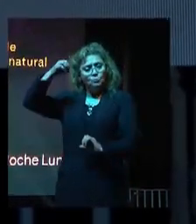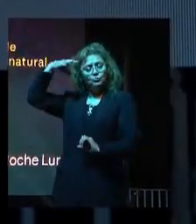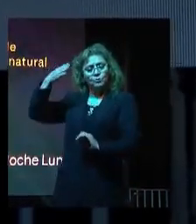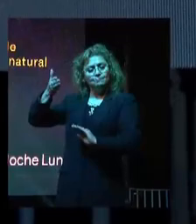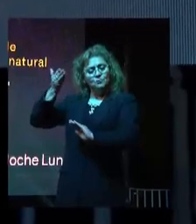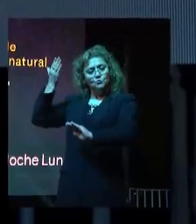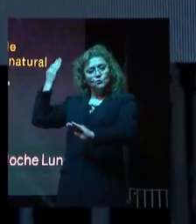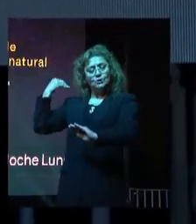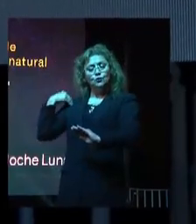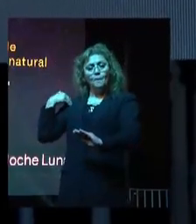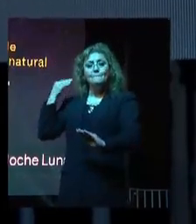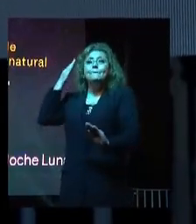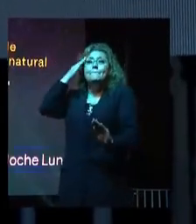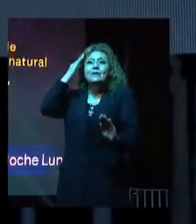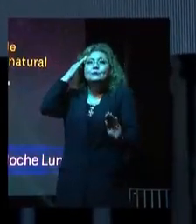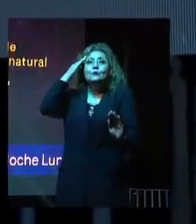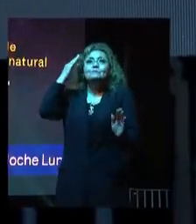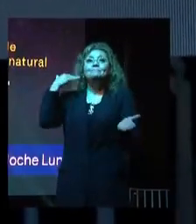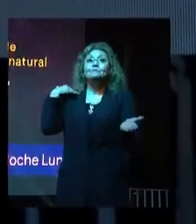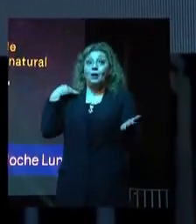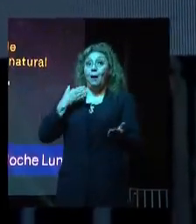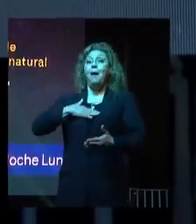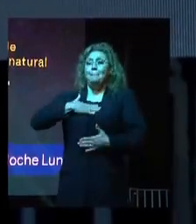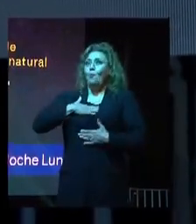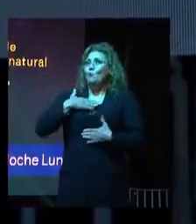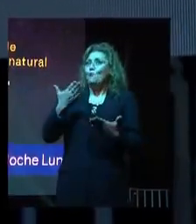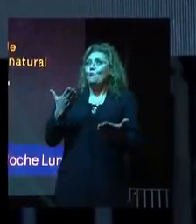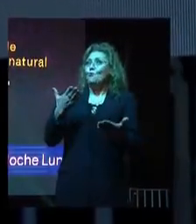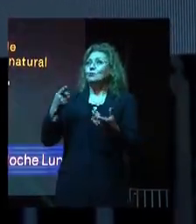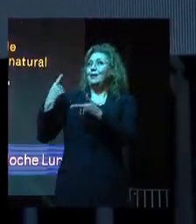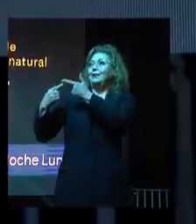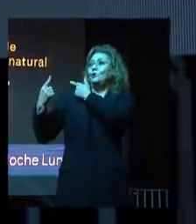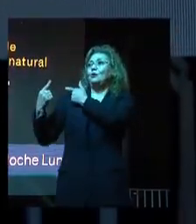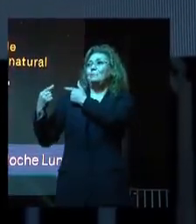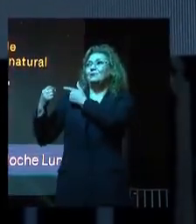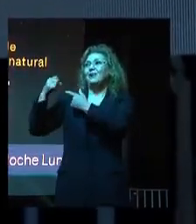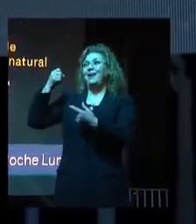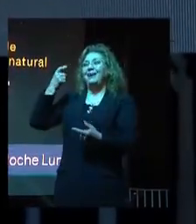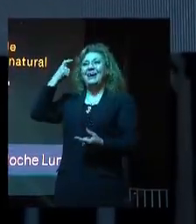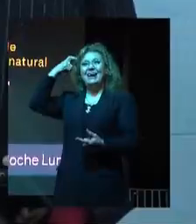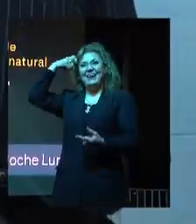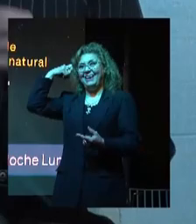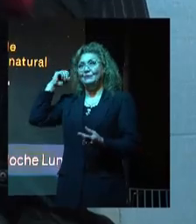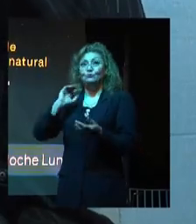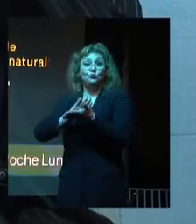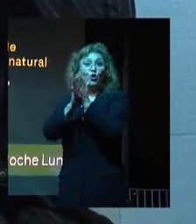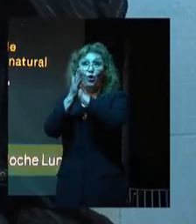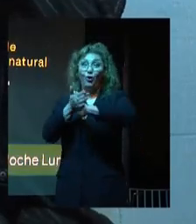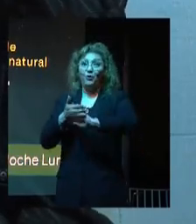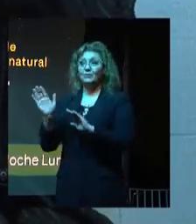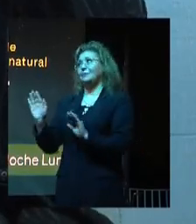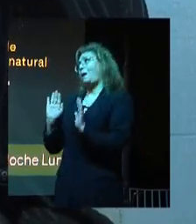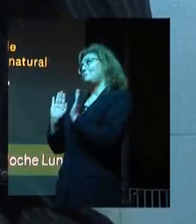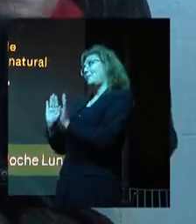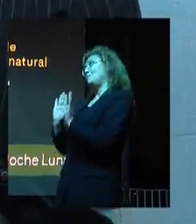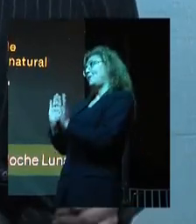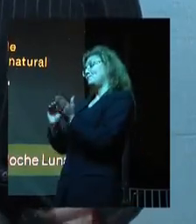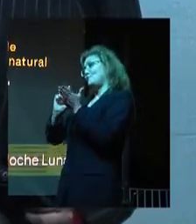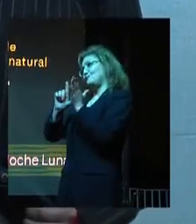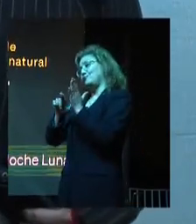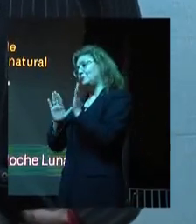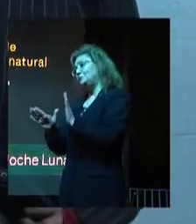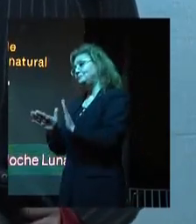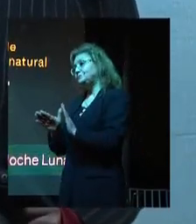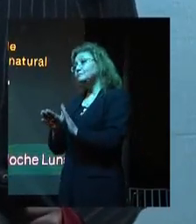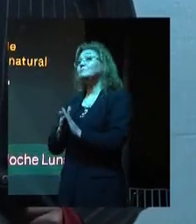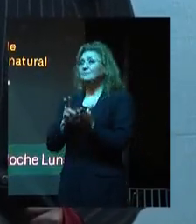como con mucho, me encanta la historia, pero tampoco para creerla. Hay que tomárselo con un granito de sal, perfecto. Uh-huh. Y